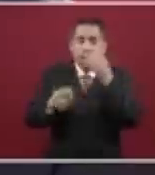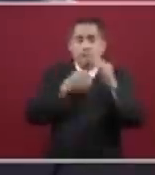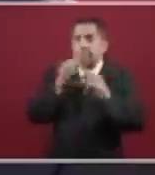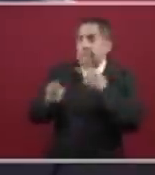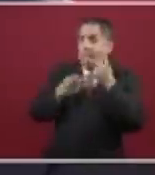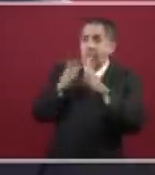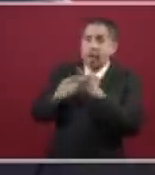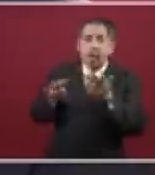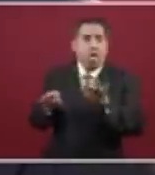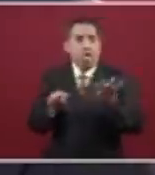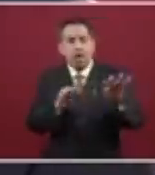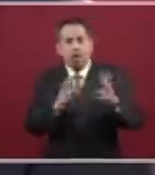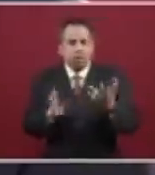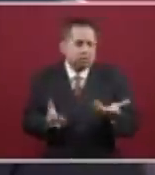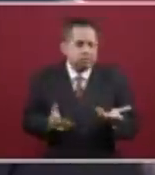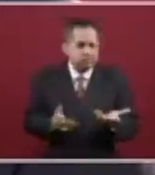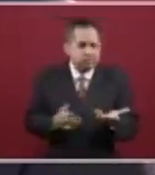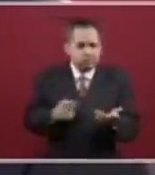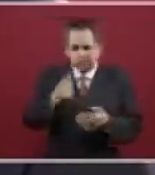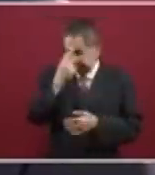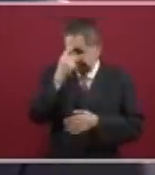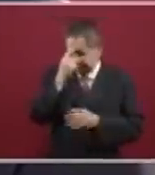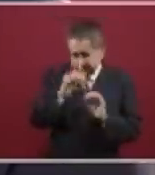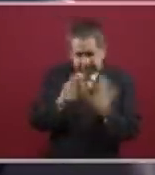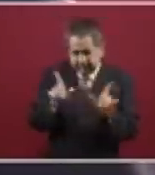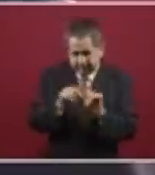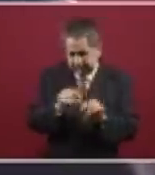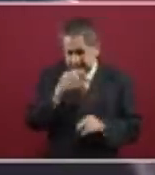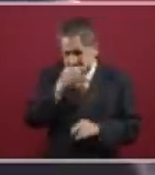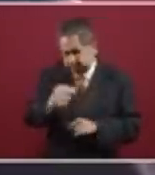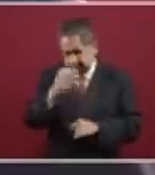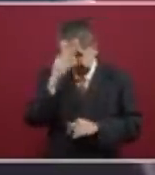Que nada más tener eso como